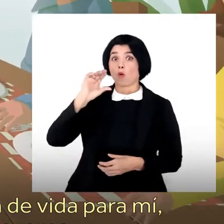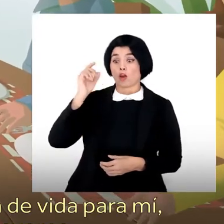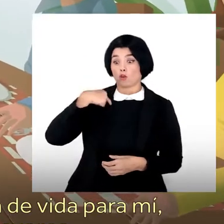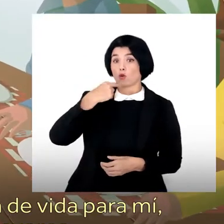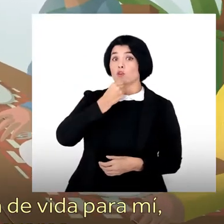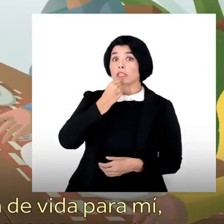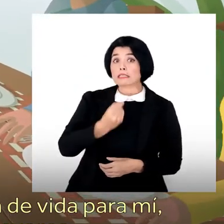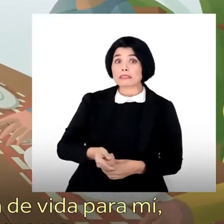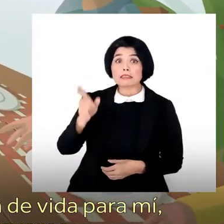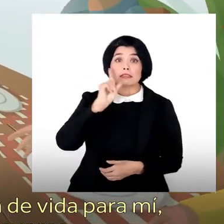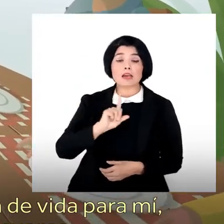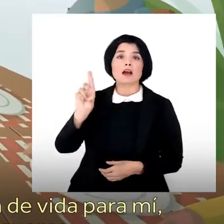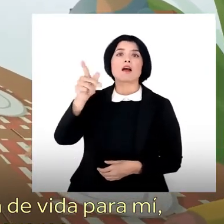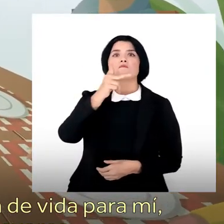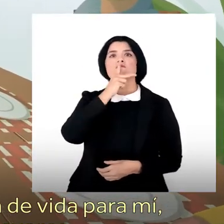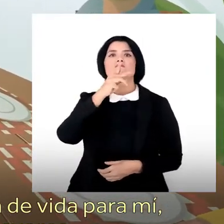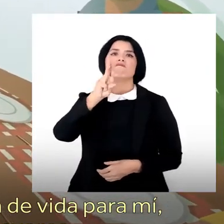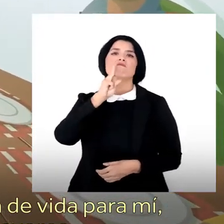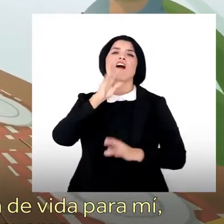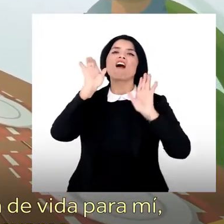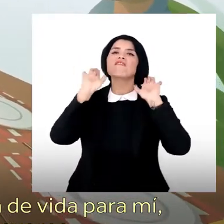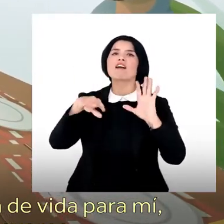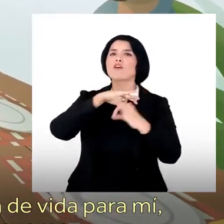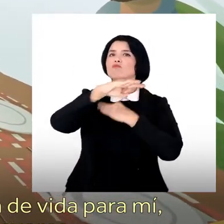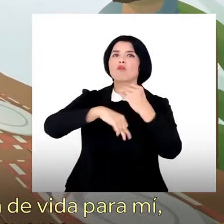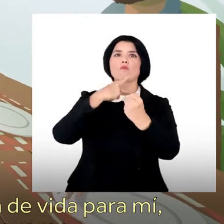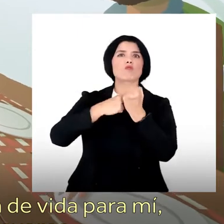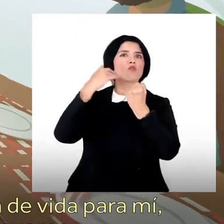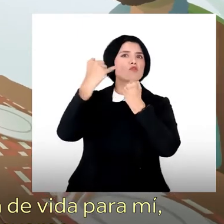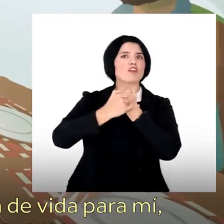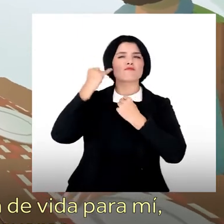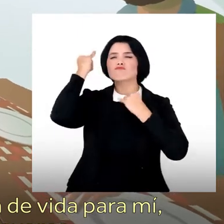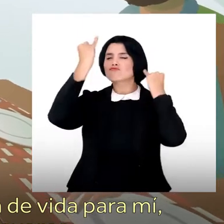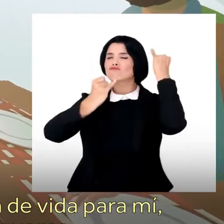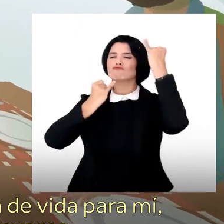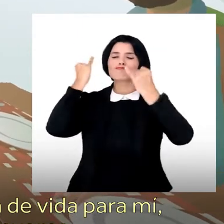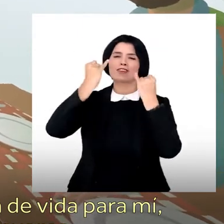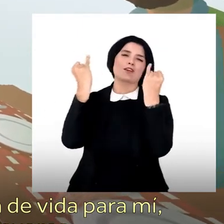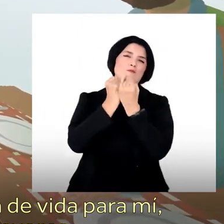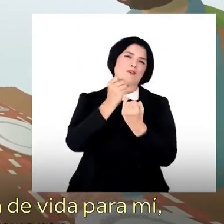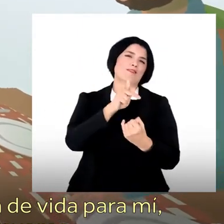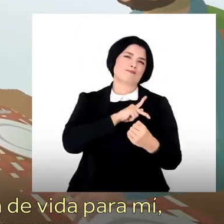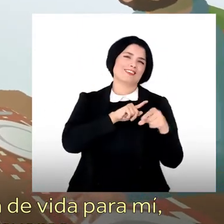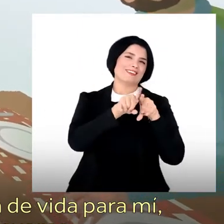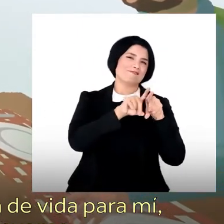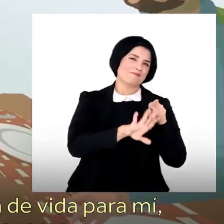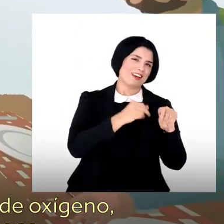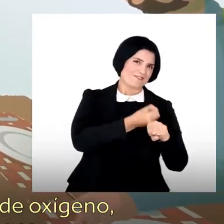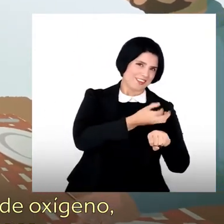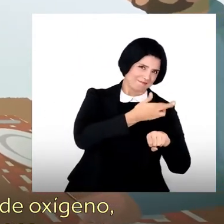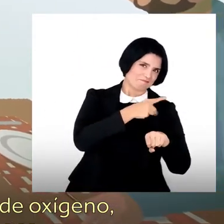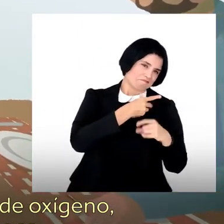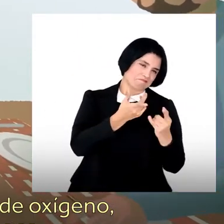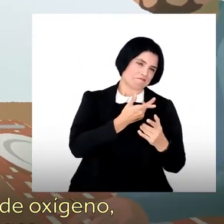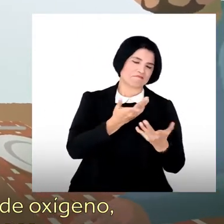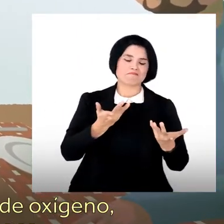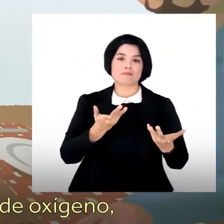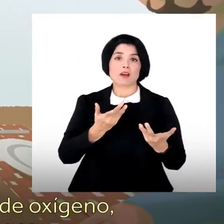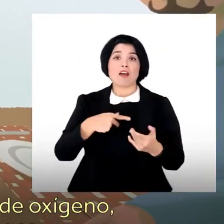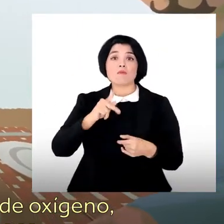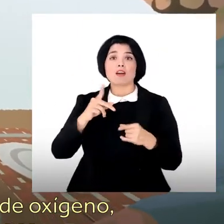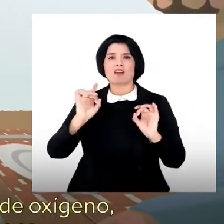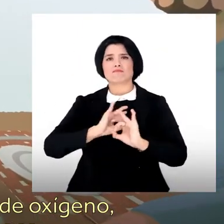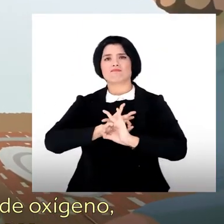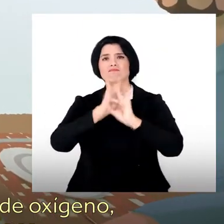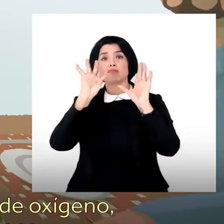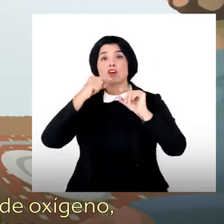Cuando era niña, mis papás tenían un plan de vida para mí, al igual que para mis dos hermanas mayores. Sin embargo, cuando